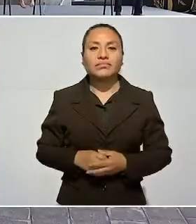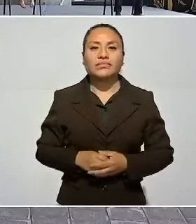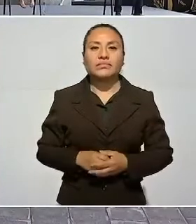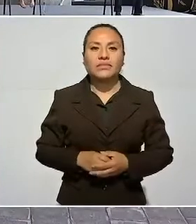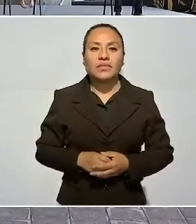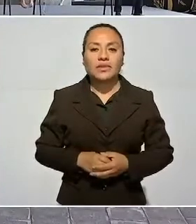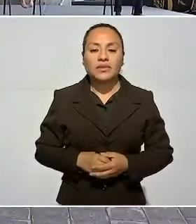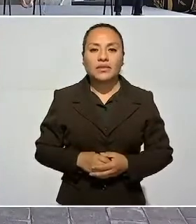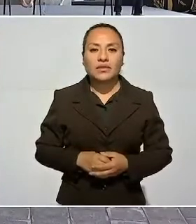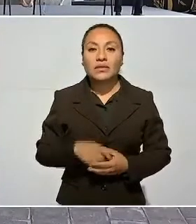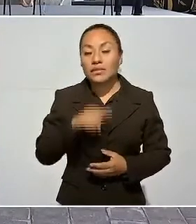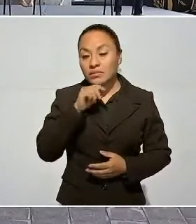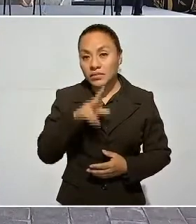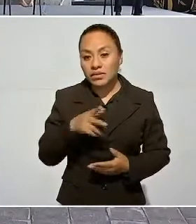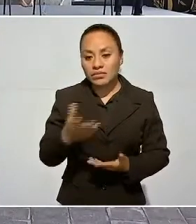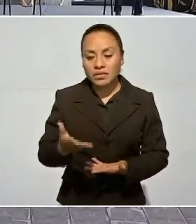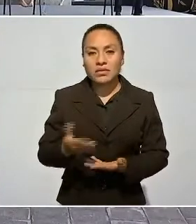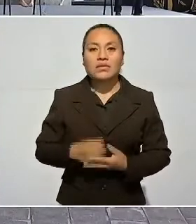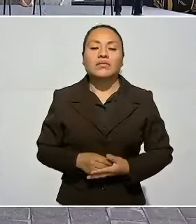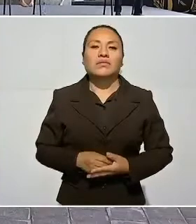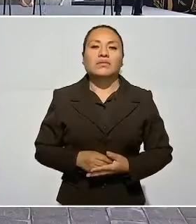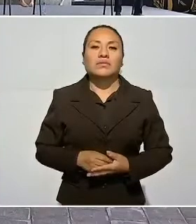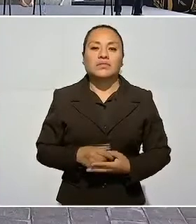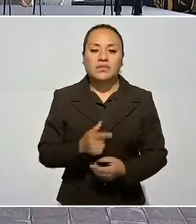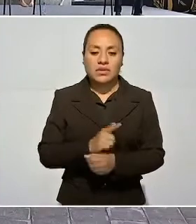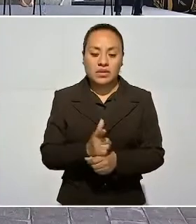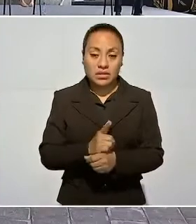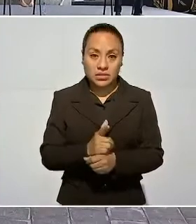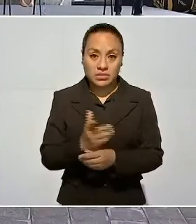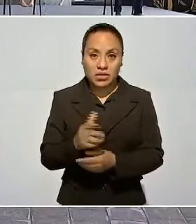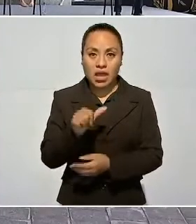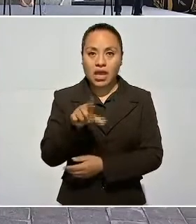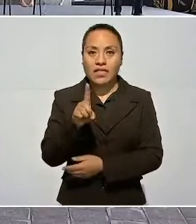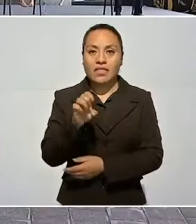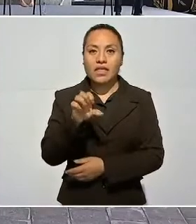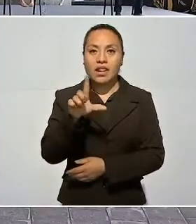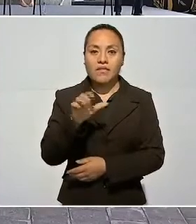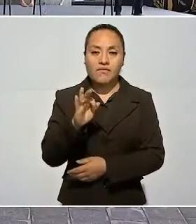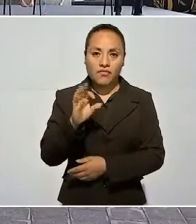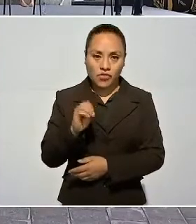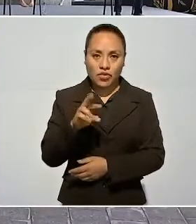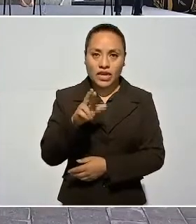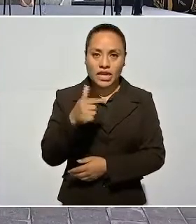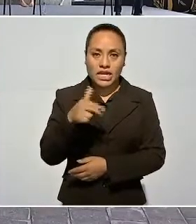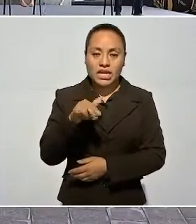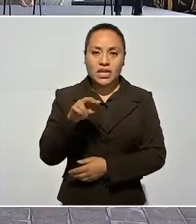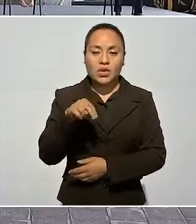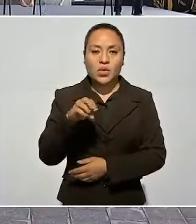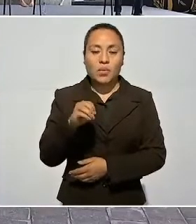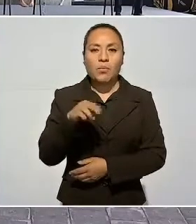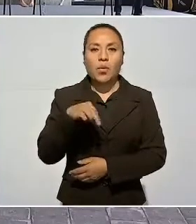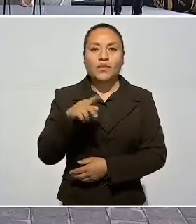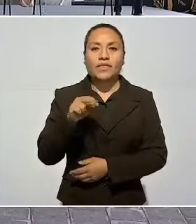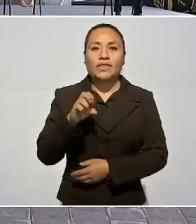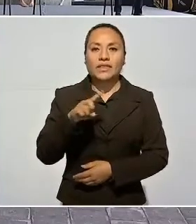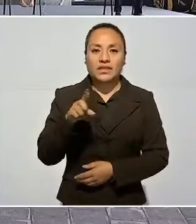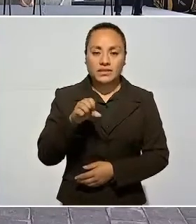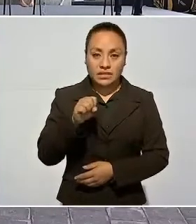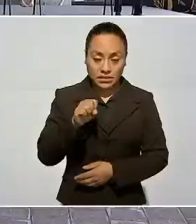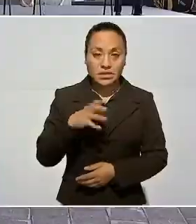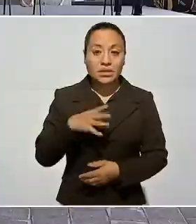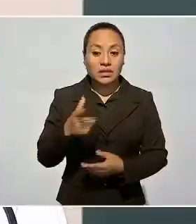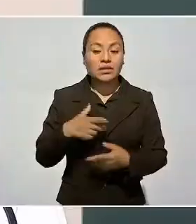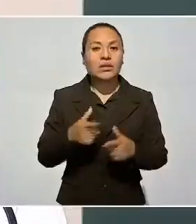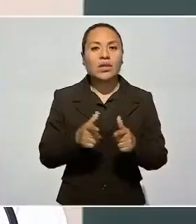y en particular a nuestro hermano, licenciado Adelfo Regino Montes, director general del Instituto Nacional de